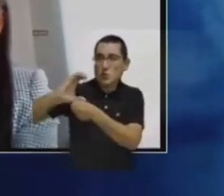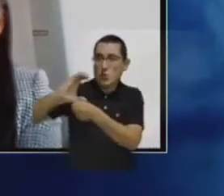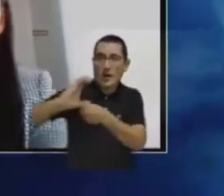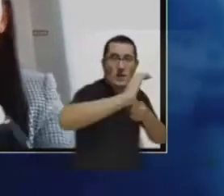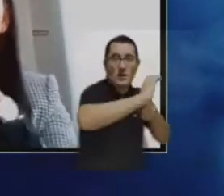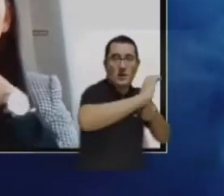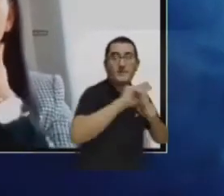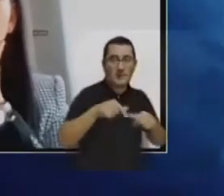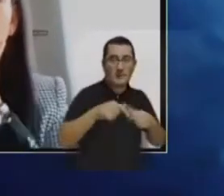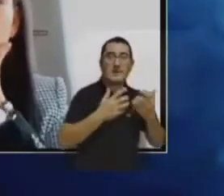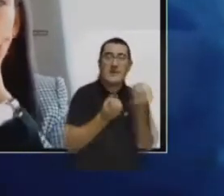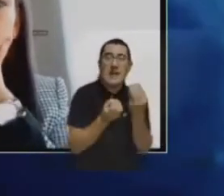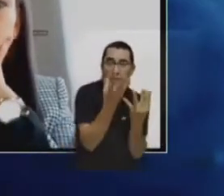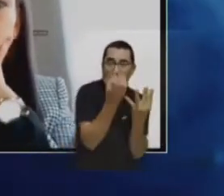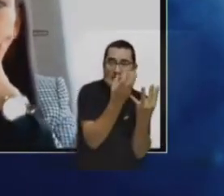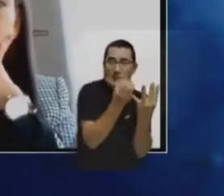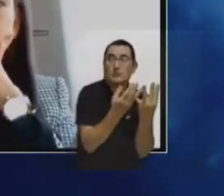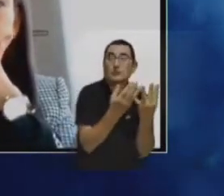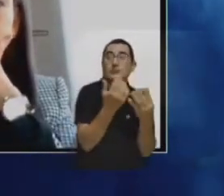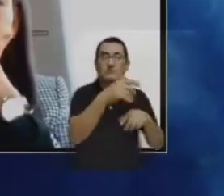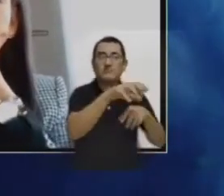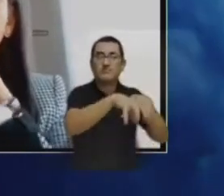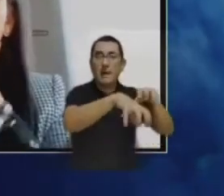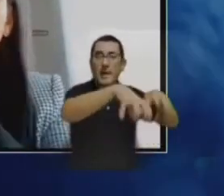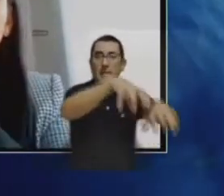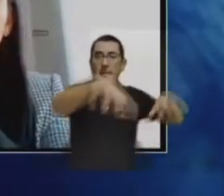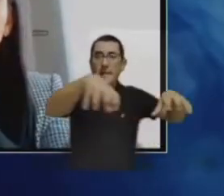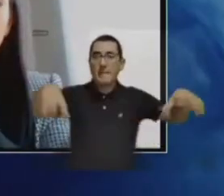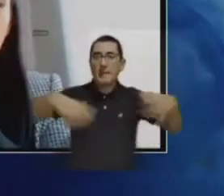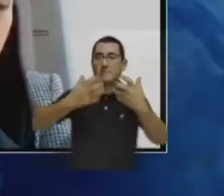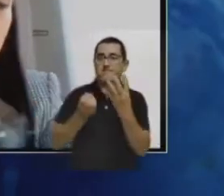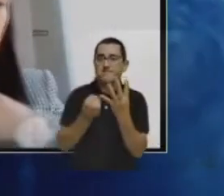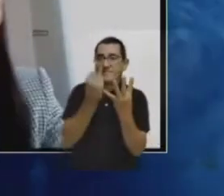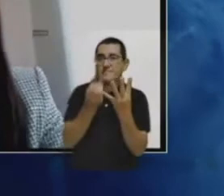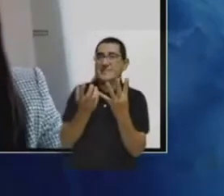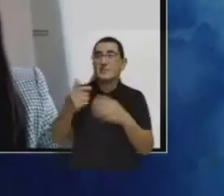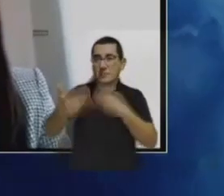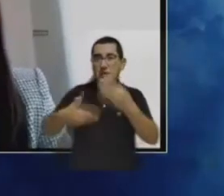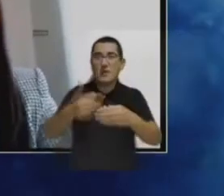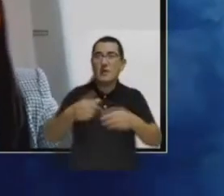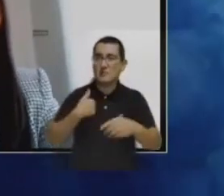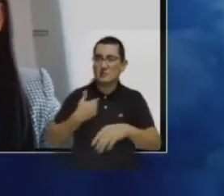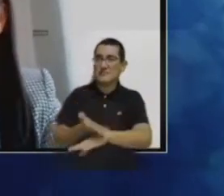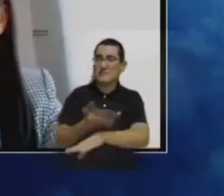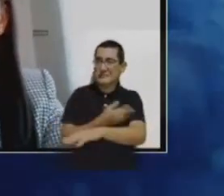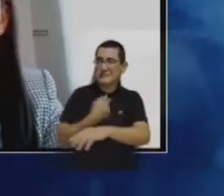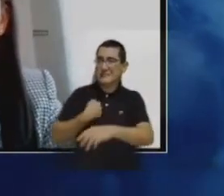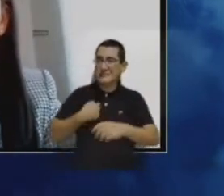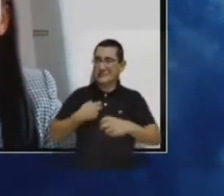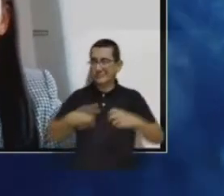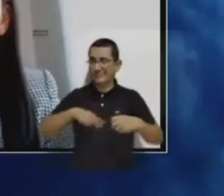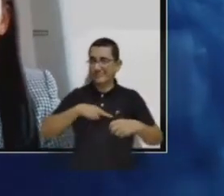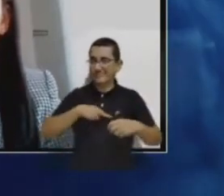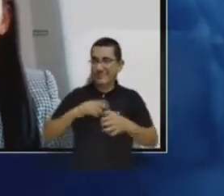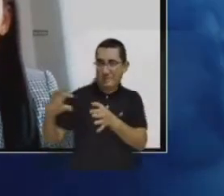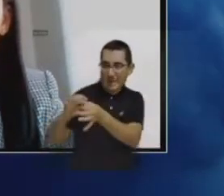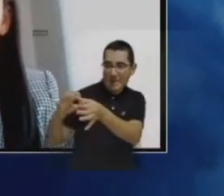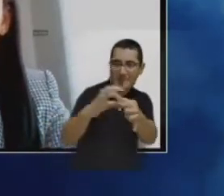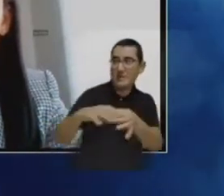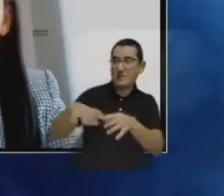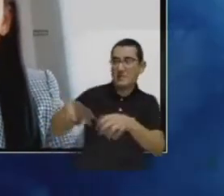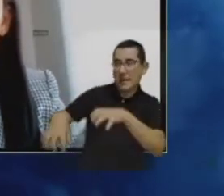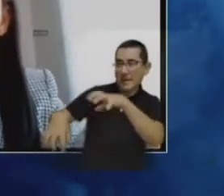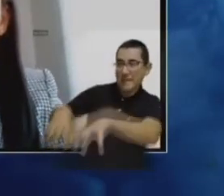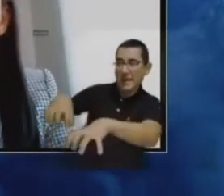desde el centro hemos venido aportando en este tema, hemos hecho también un trabajo, pues, a nivel, digamos, articulado con diferentes actores a nivel nacional